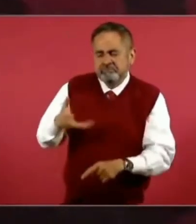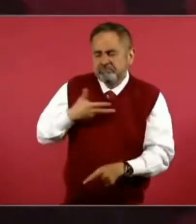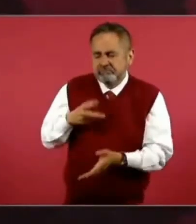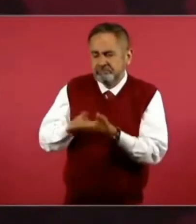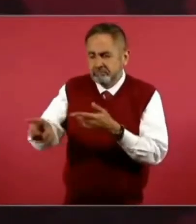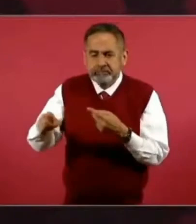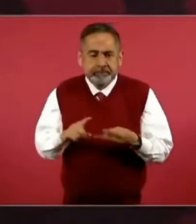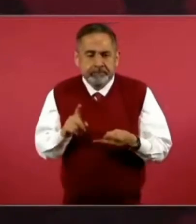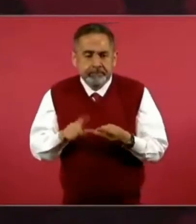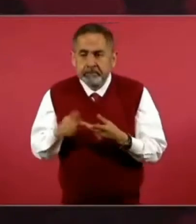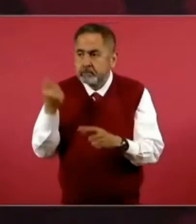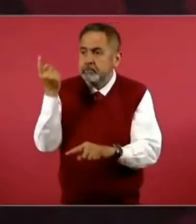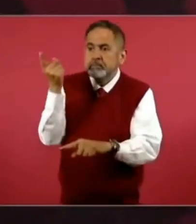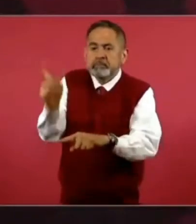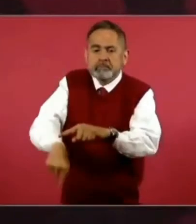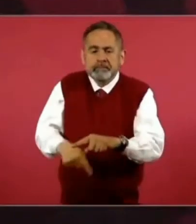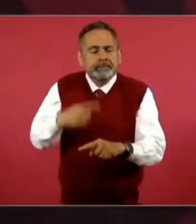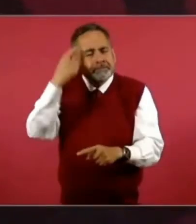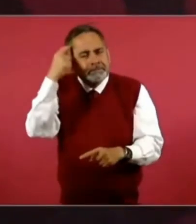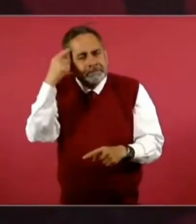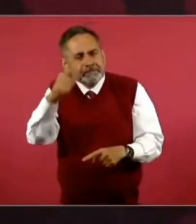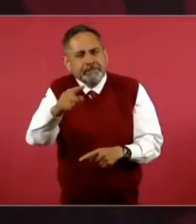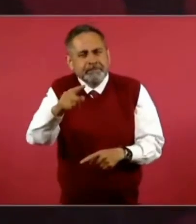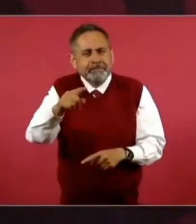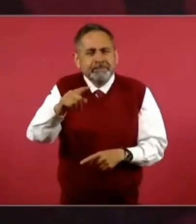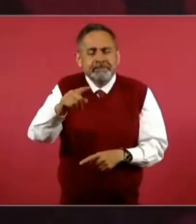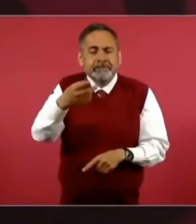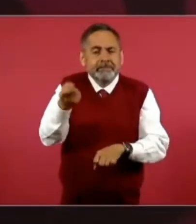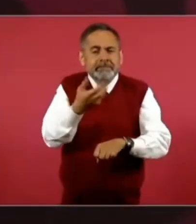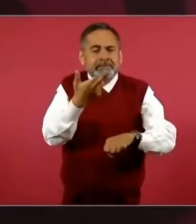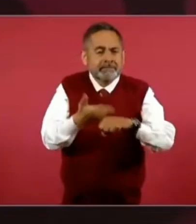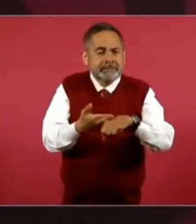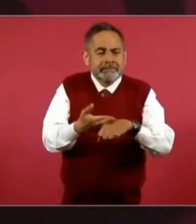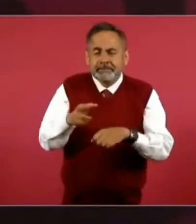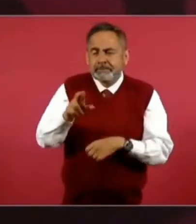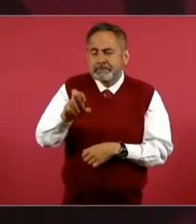desaparecieron hasta la Secretaría de la Reforma Agraria,